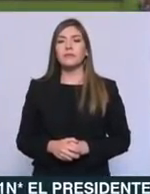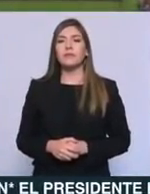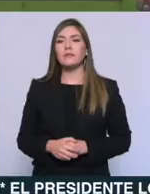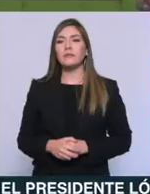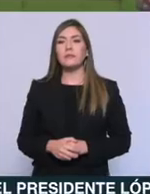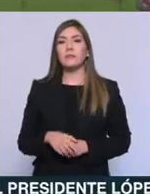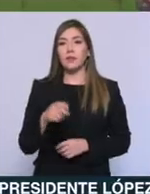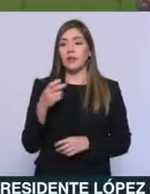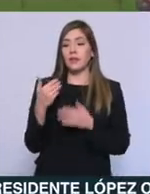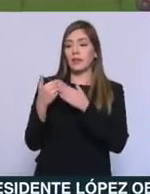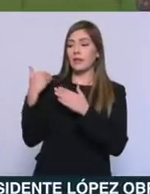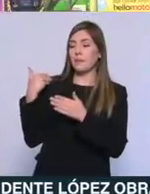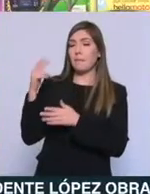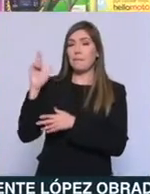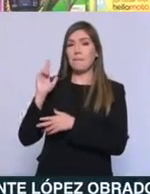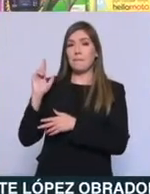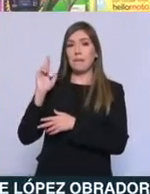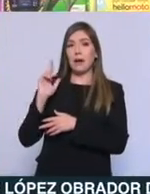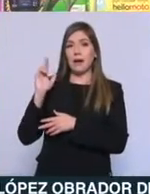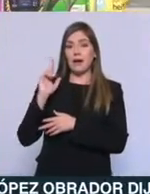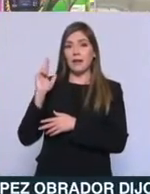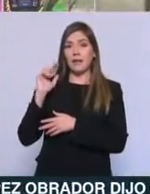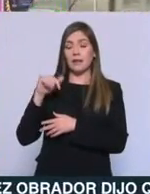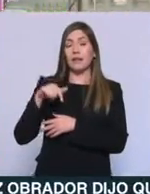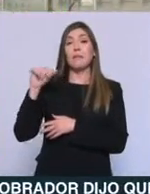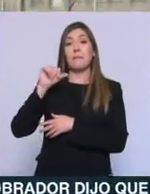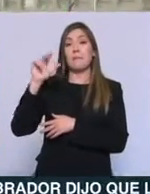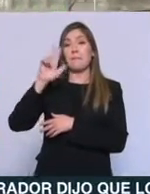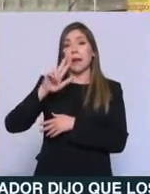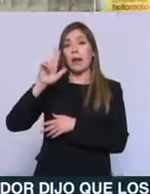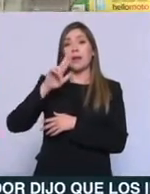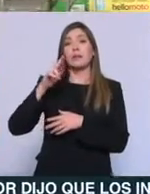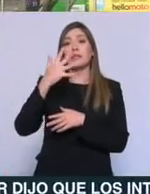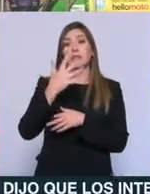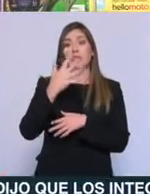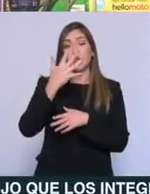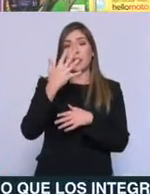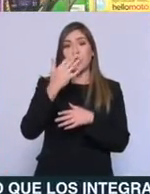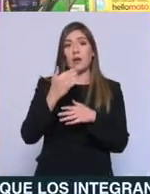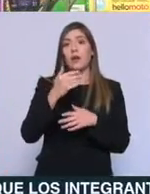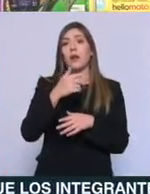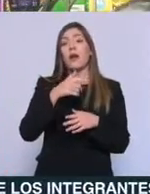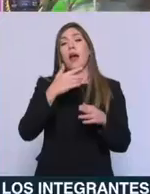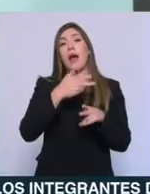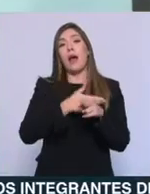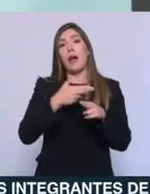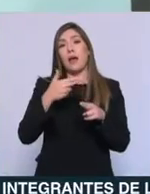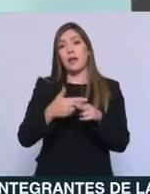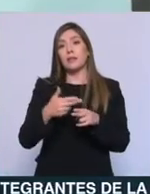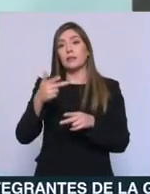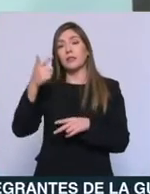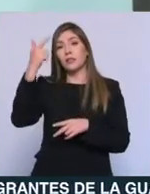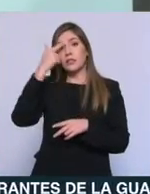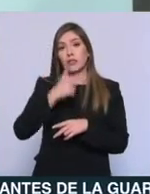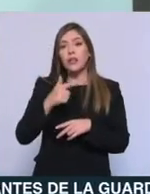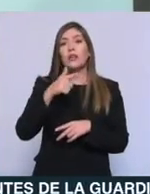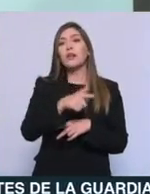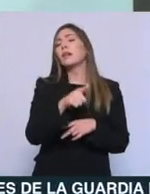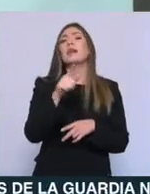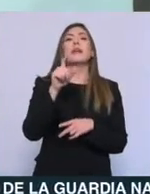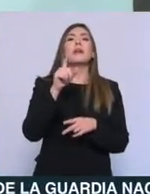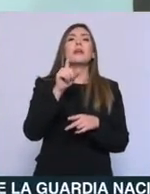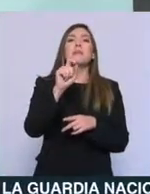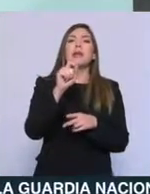Desde este martes, desde las 5 horas y durante todo el día, 20 camiones de la red de transporte de pasajeros comenzaron a trasladar a